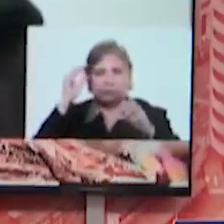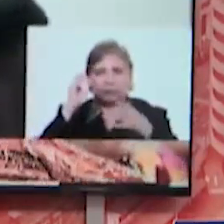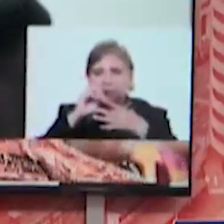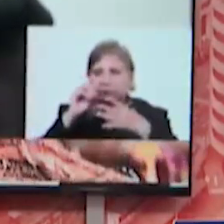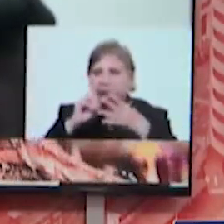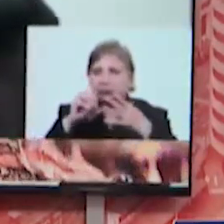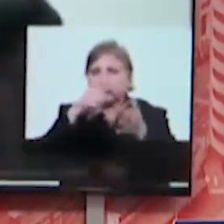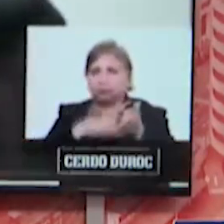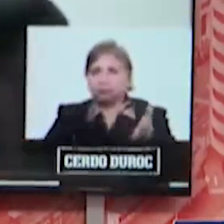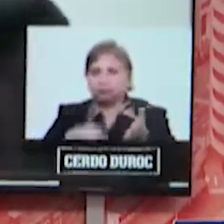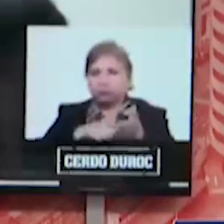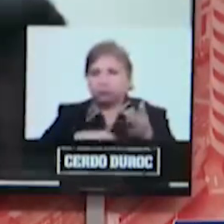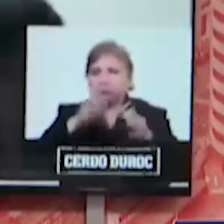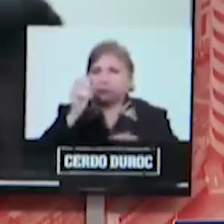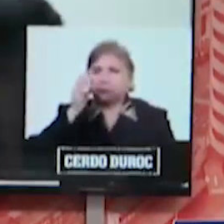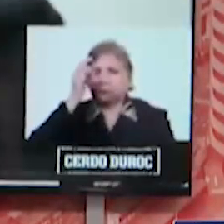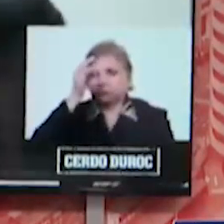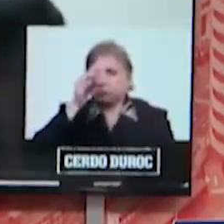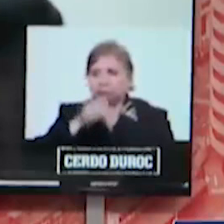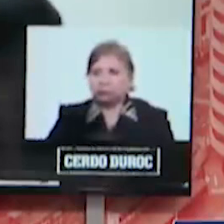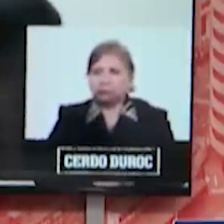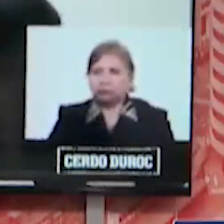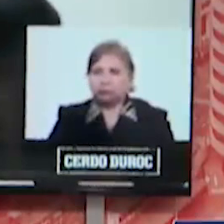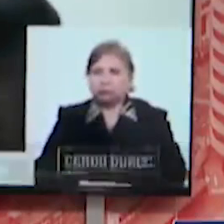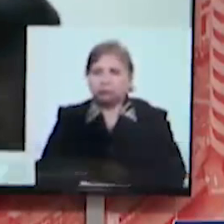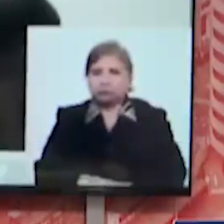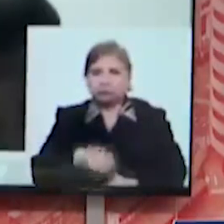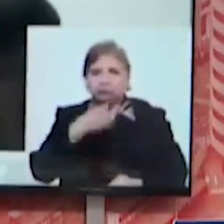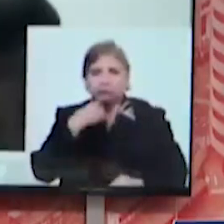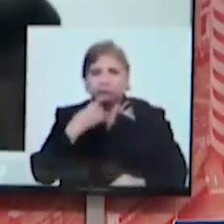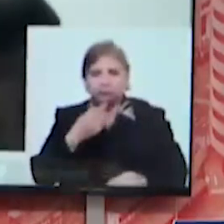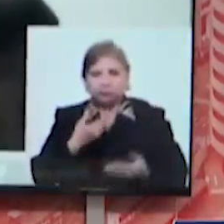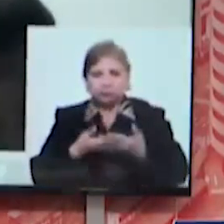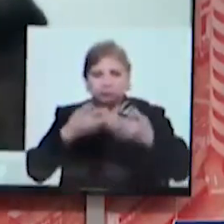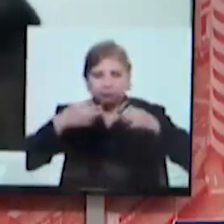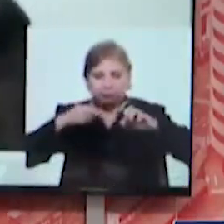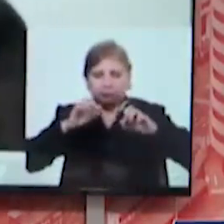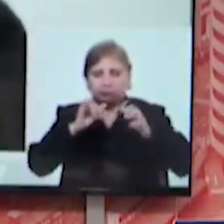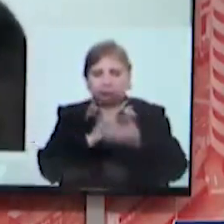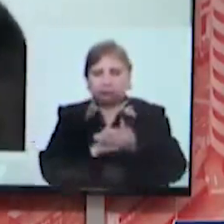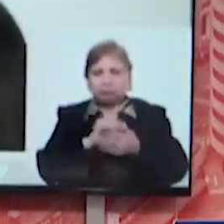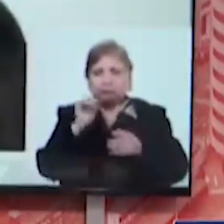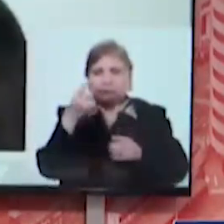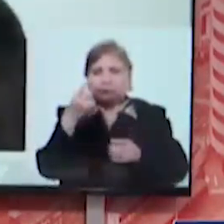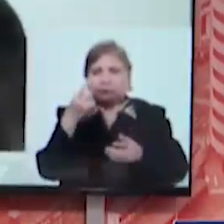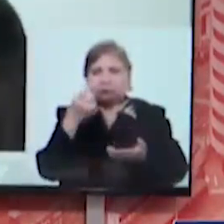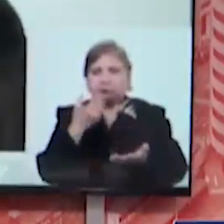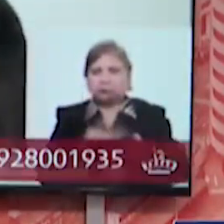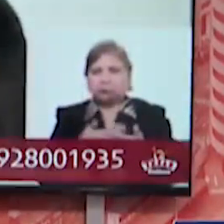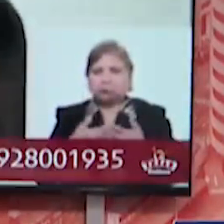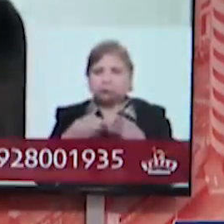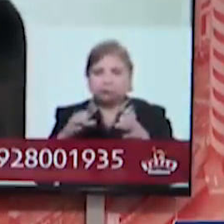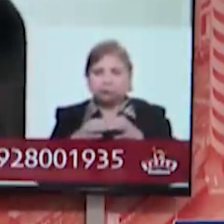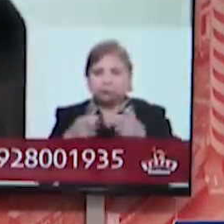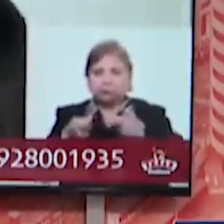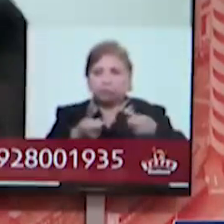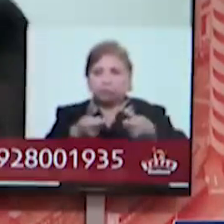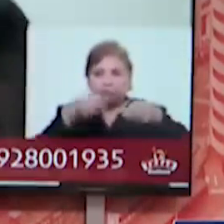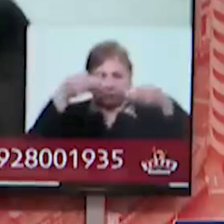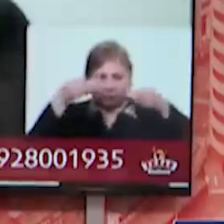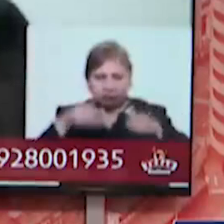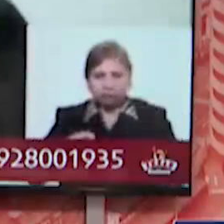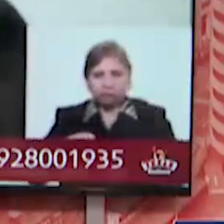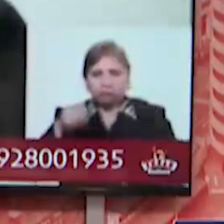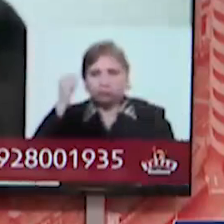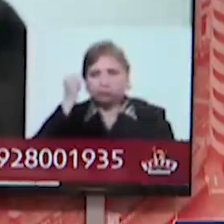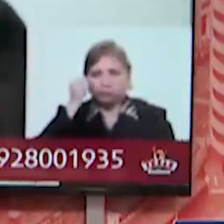al Congreso a que Pedro Castillo se presente de manera presencial. O sea, según la lógica de este señor doctor, dice que